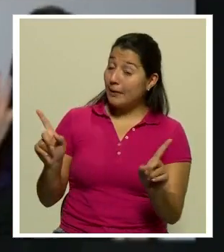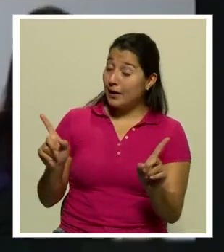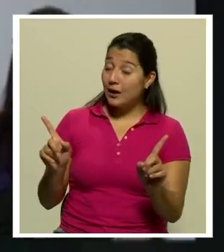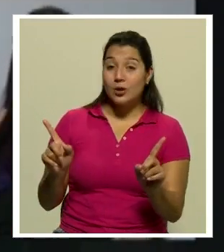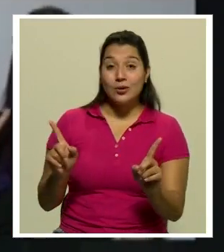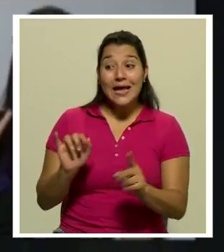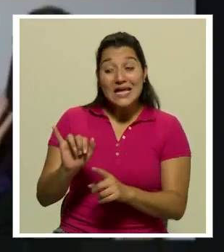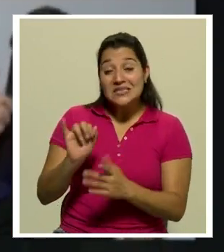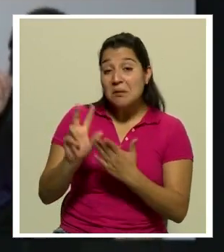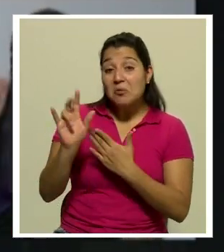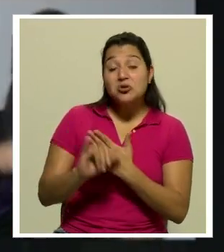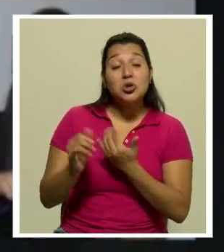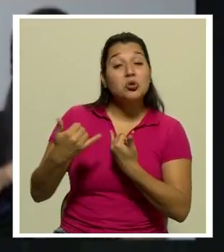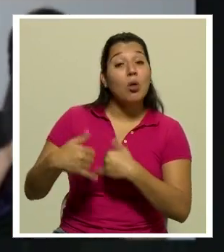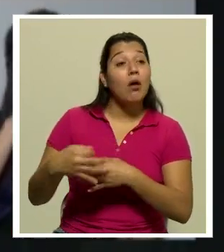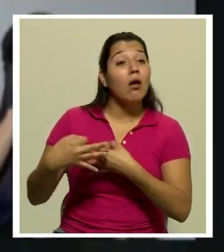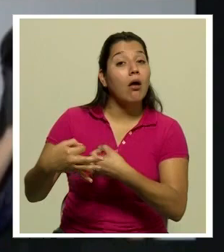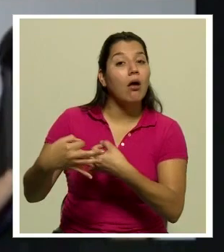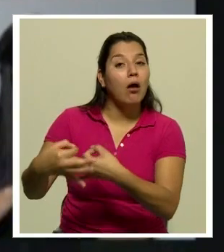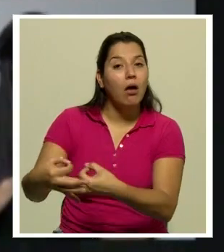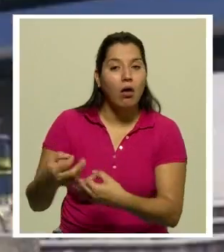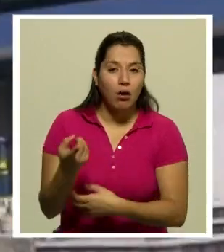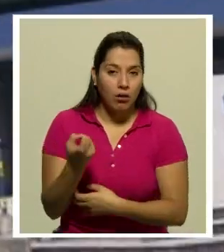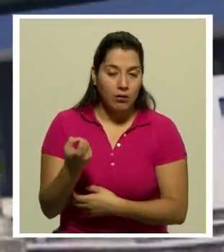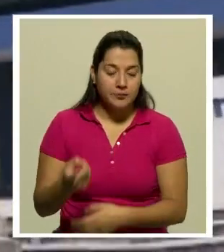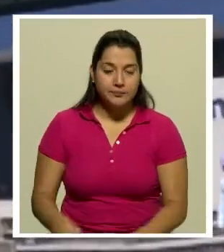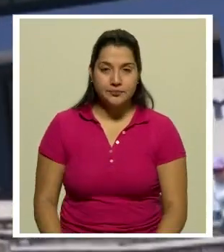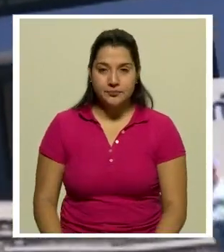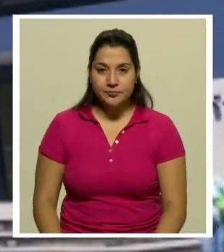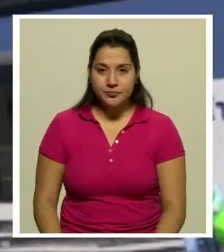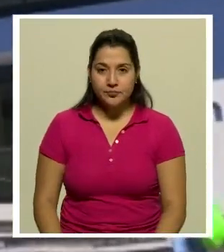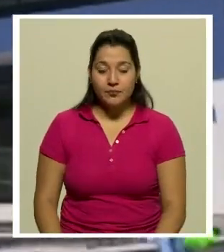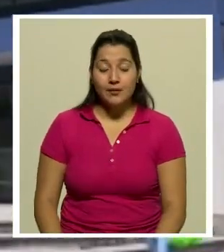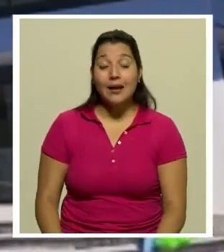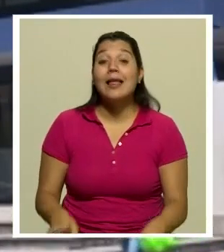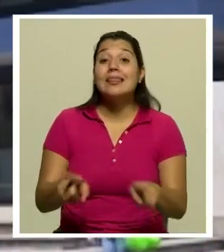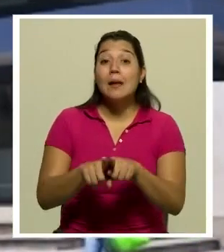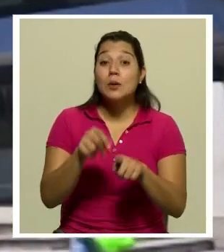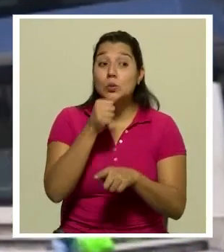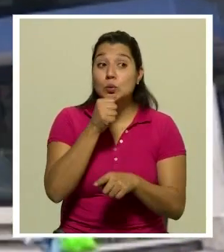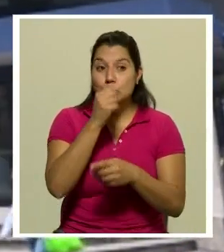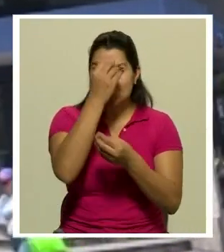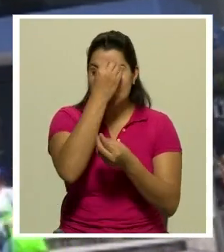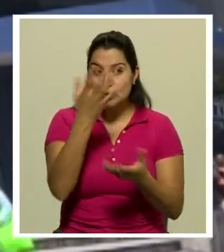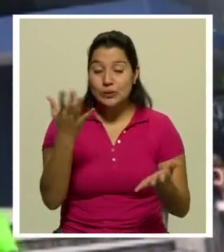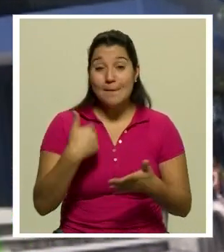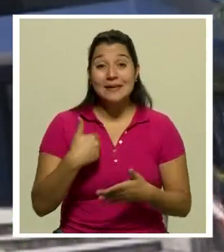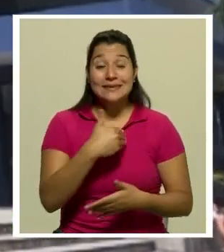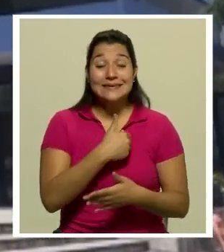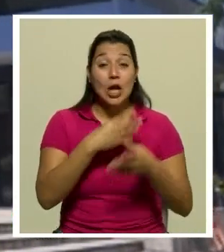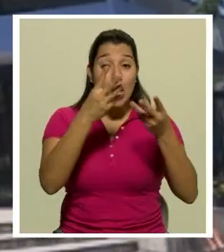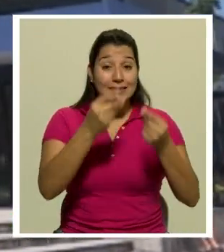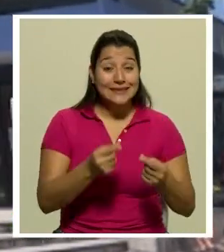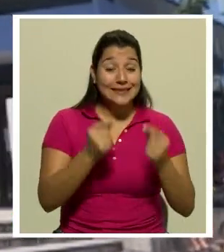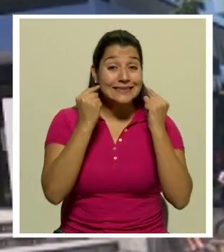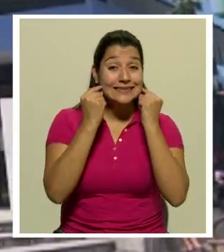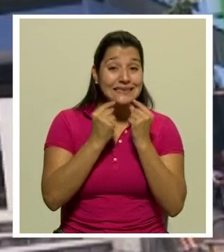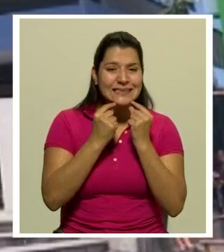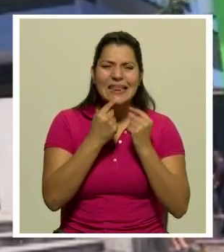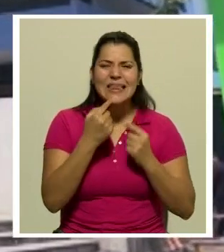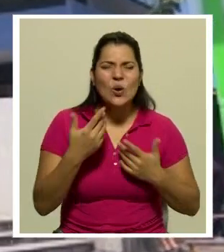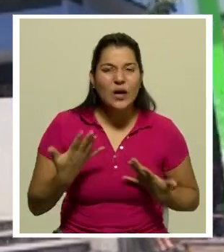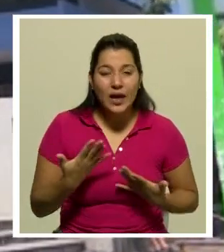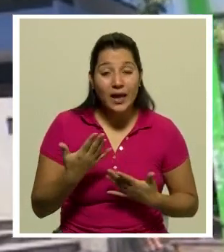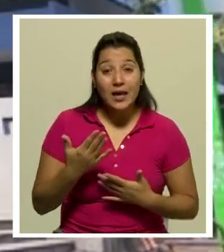la iniciativa continúa pendiente. En un comunicado de prensa, el Ministerio de Hacienda, Rodrigo Chávez, dijo